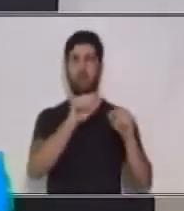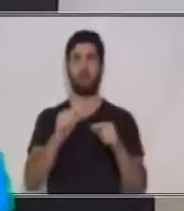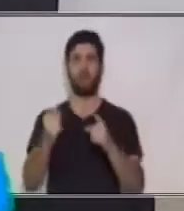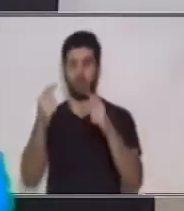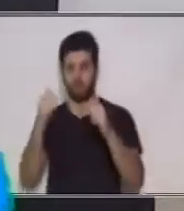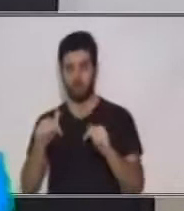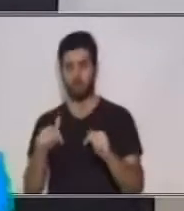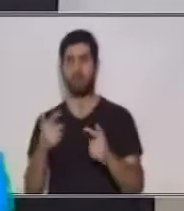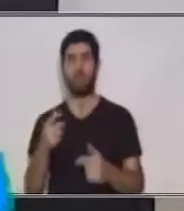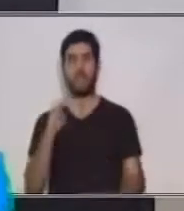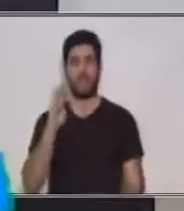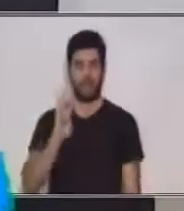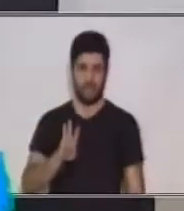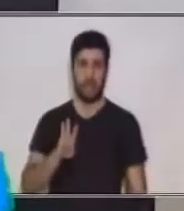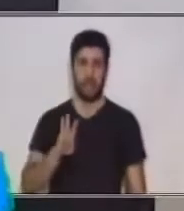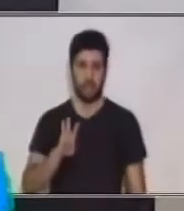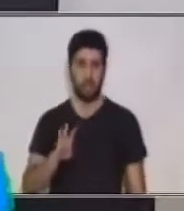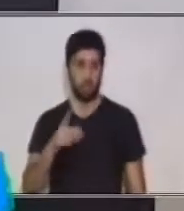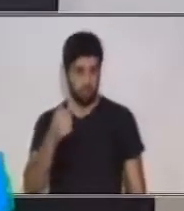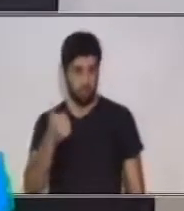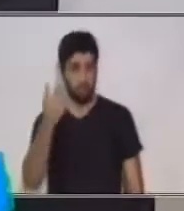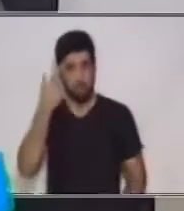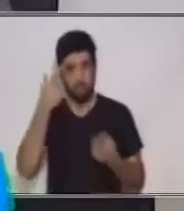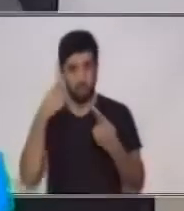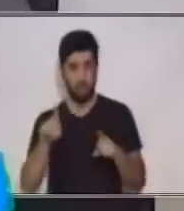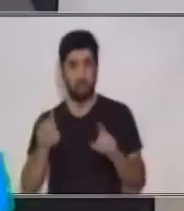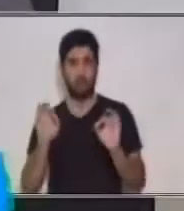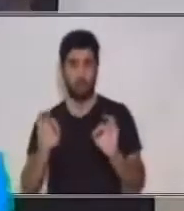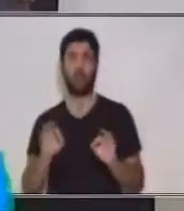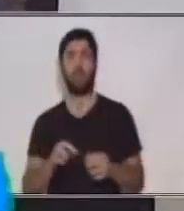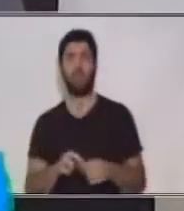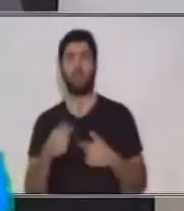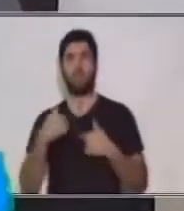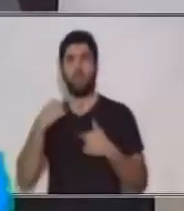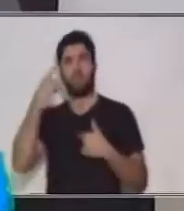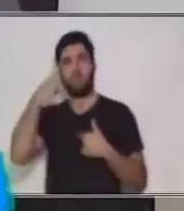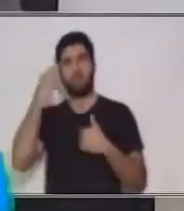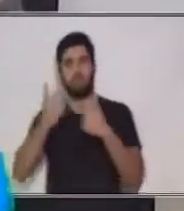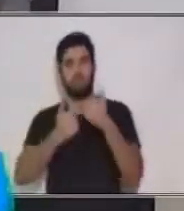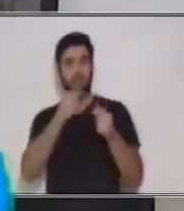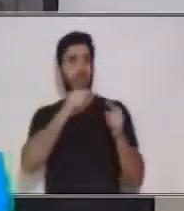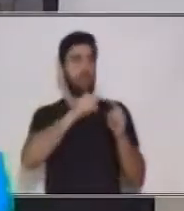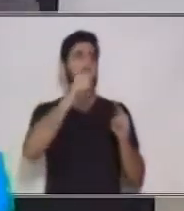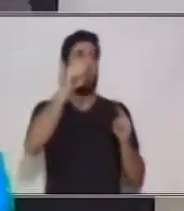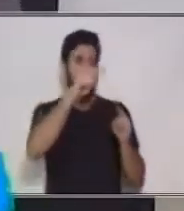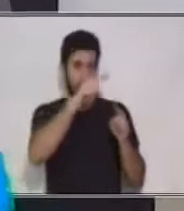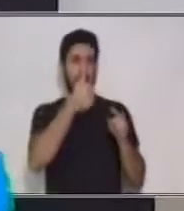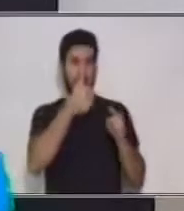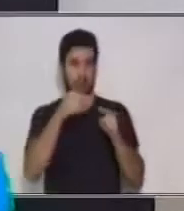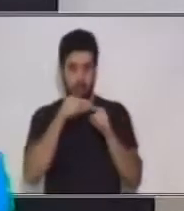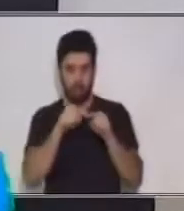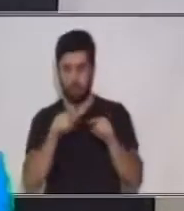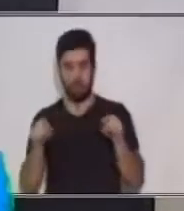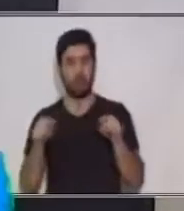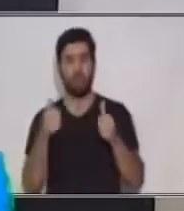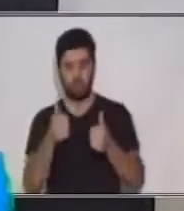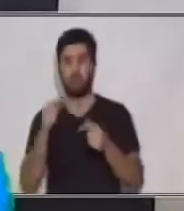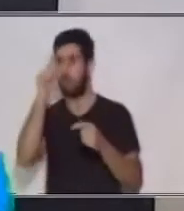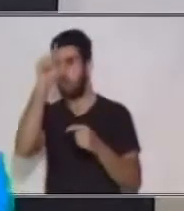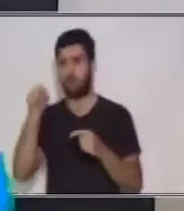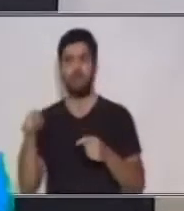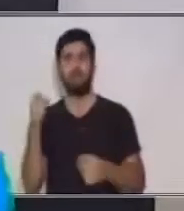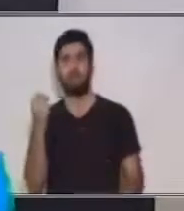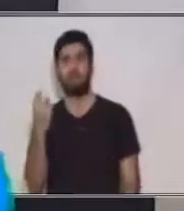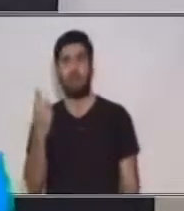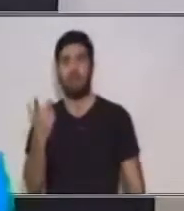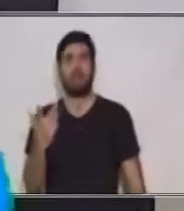mide 3 centímetros, ¿de acuerdo? Entonces preguntémonos, ¿cómo podemos encontrar el dato que nos falta? En